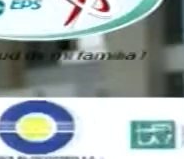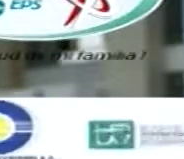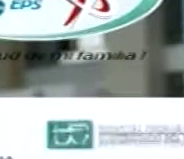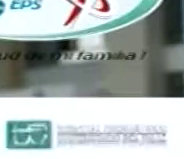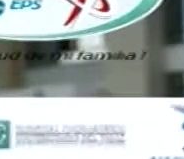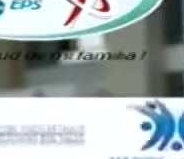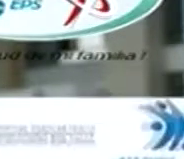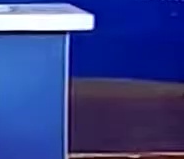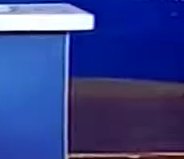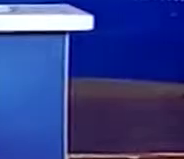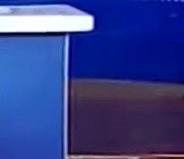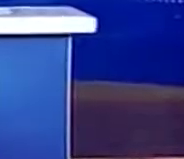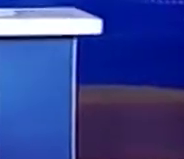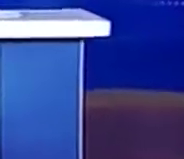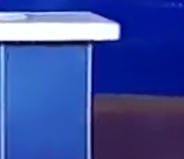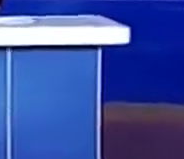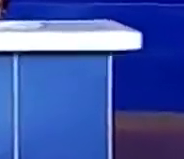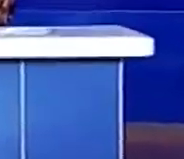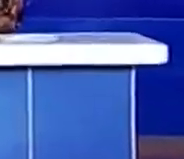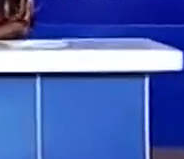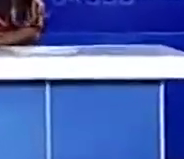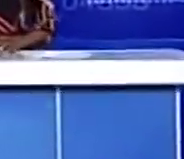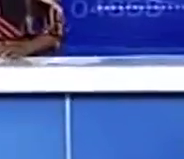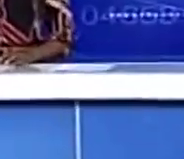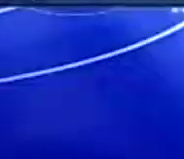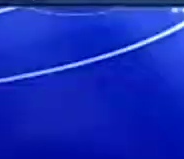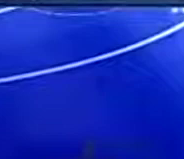Vigilado Supersalud.